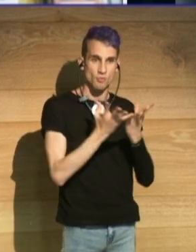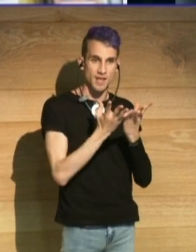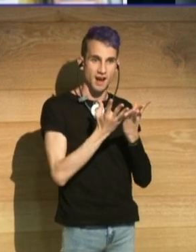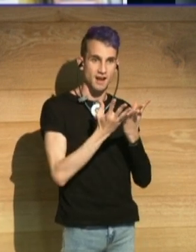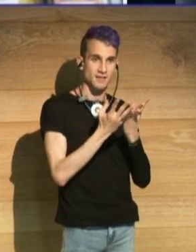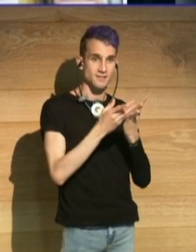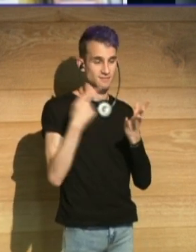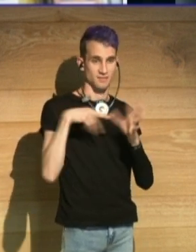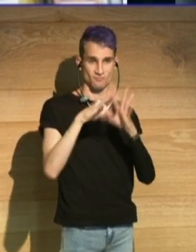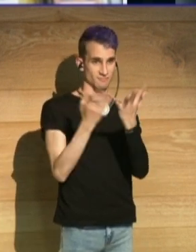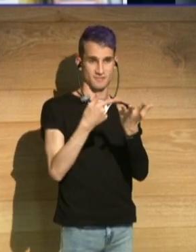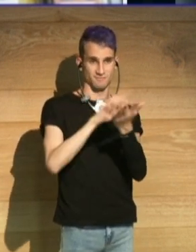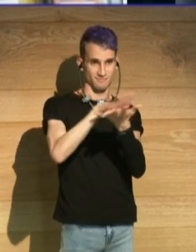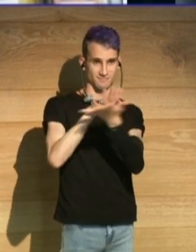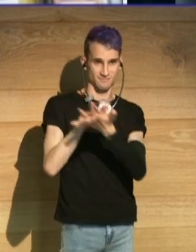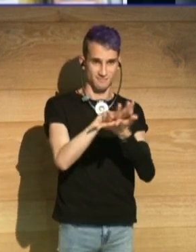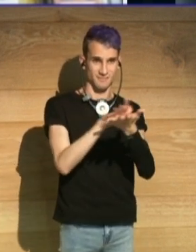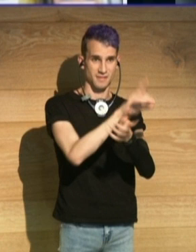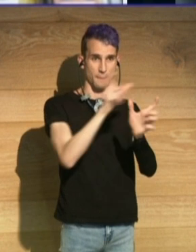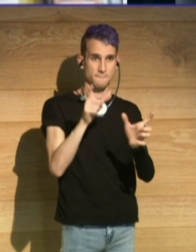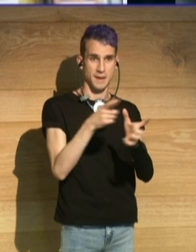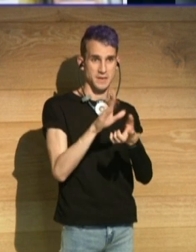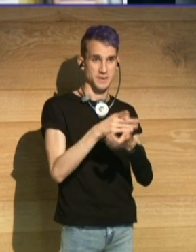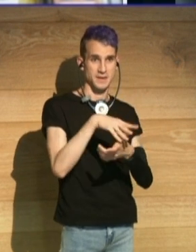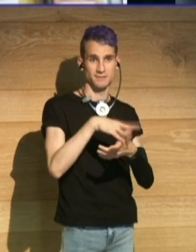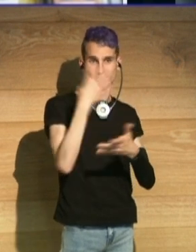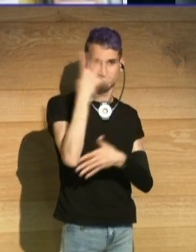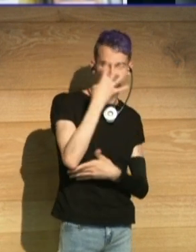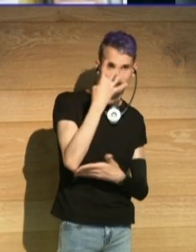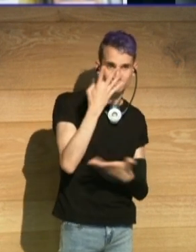mundo que se había acabado, de personas defraudadas,